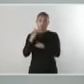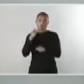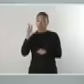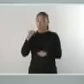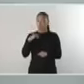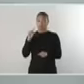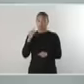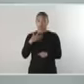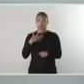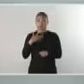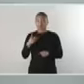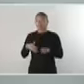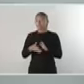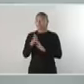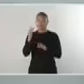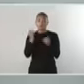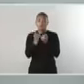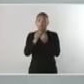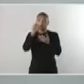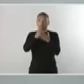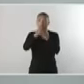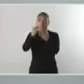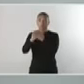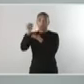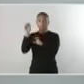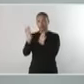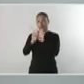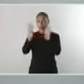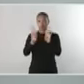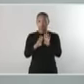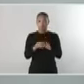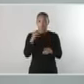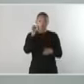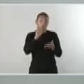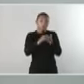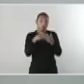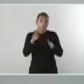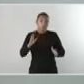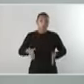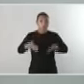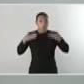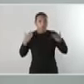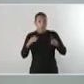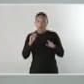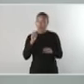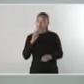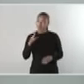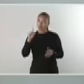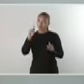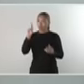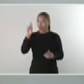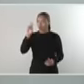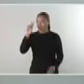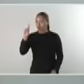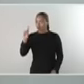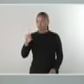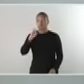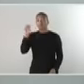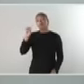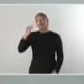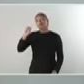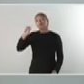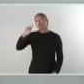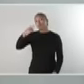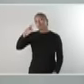yo sí estoy tocando puerta por puerta convenciéndote de que es la mejor opción es el PRD que Jorge Valdez sí